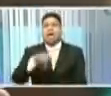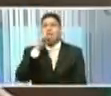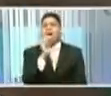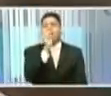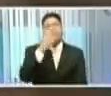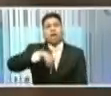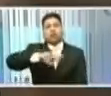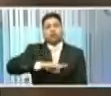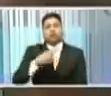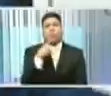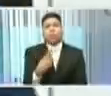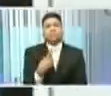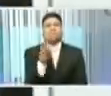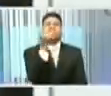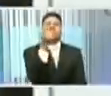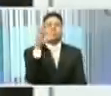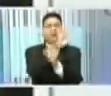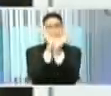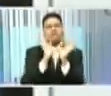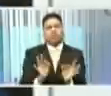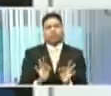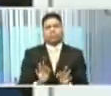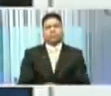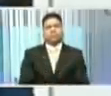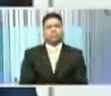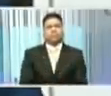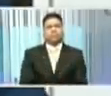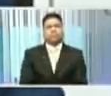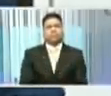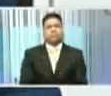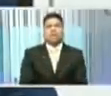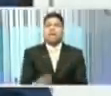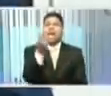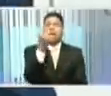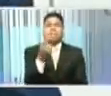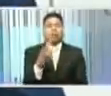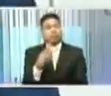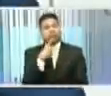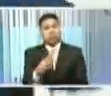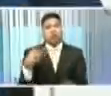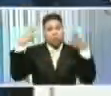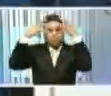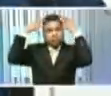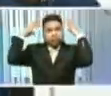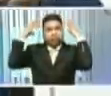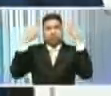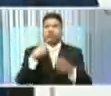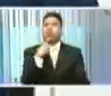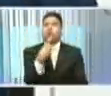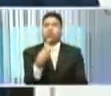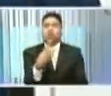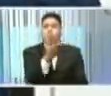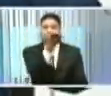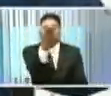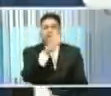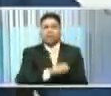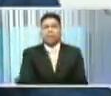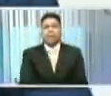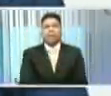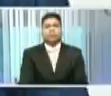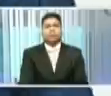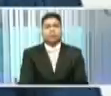calificar de ninguna manera. Y menos como Ramos Alup, los calificó a ustedes en plena